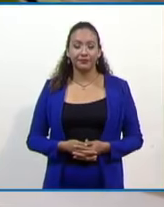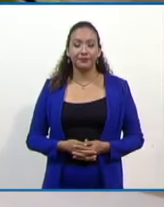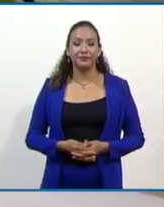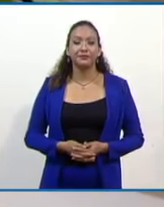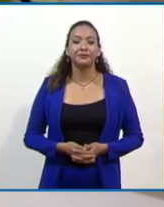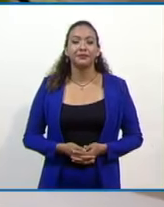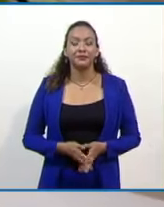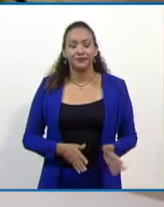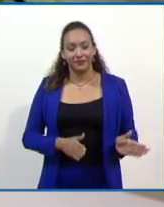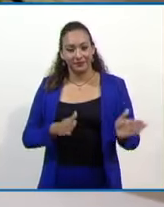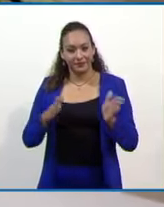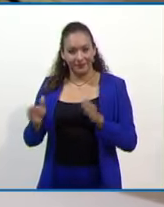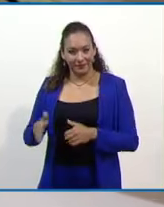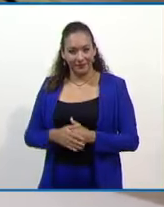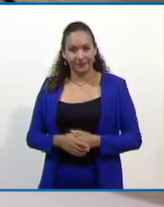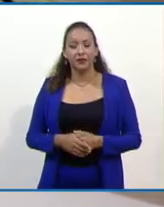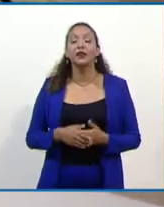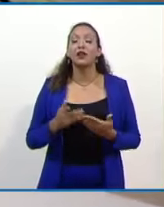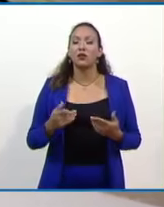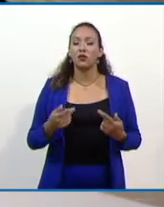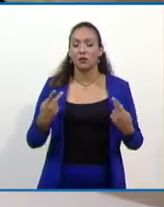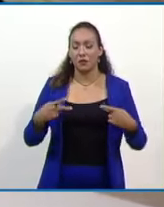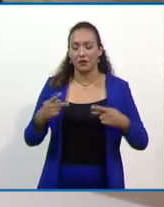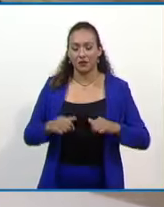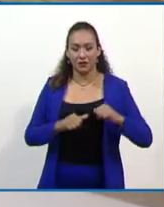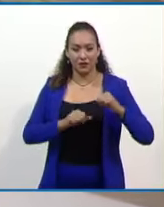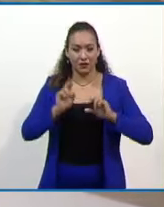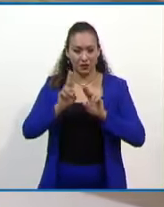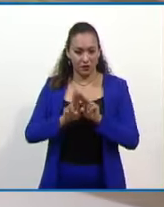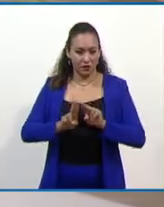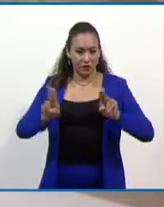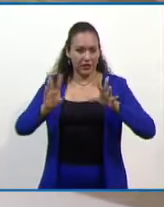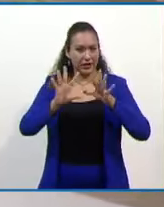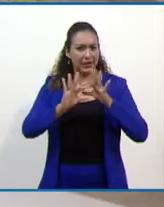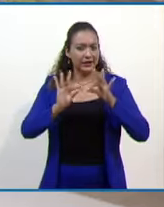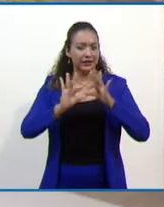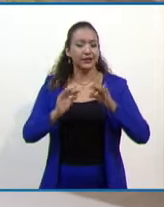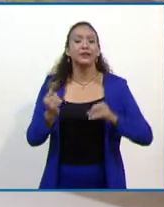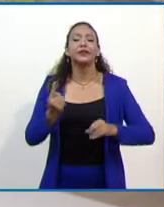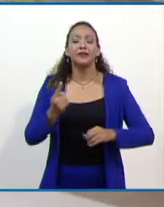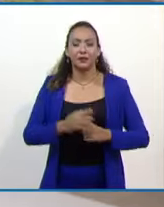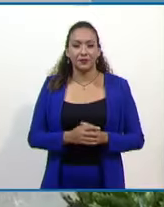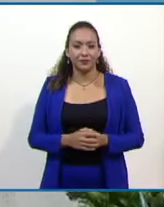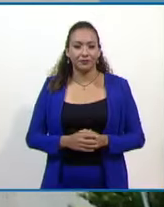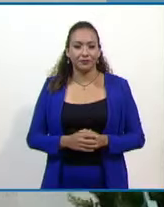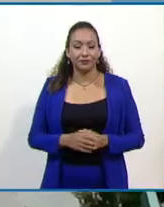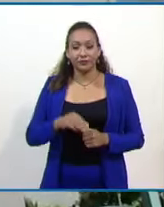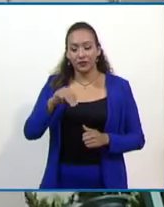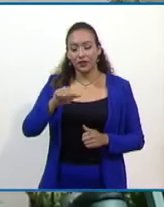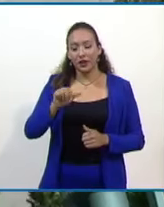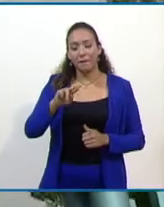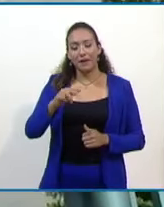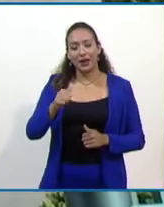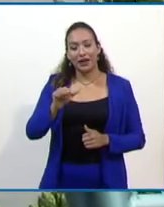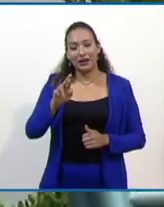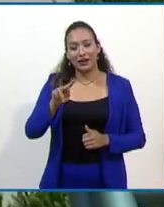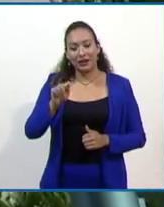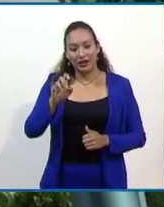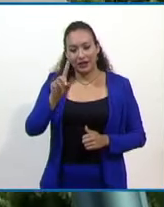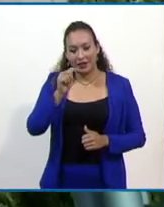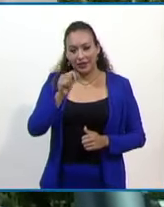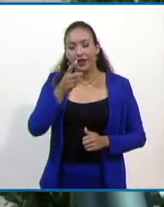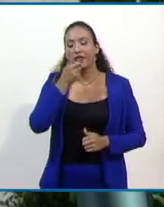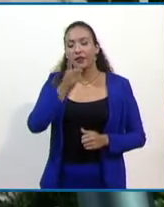Por su parte, la relatora especial de Naciones Unidas sobre la independencia de los magistrados y abogados, Margaret Satterwhite, manifestó